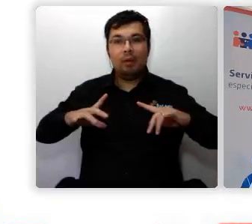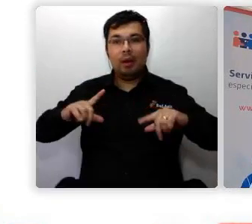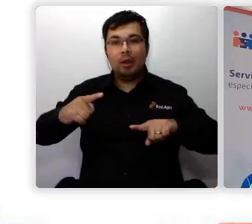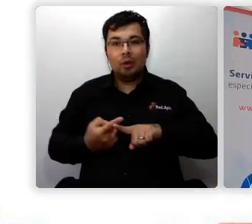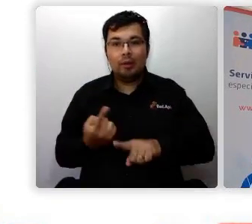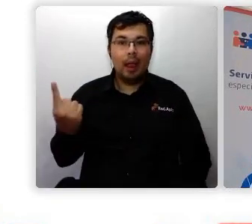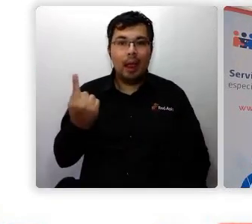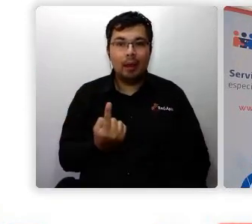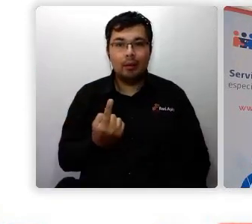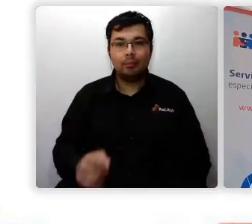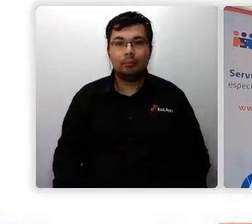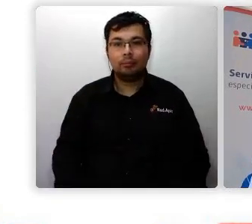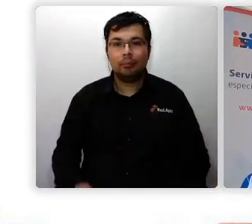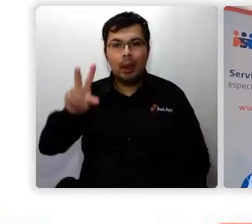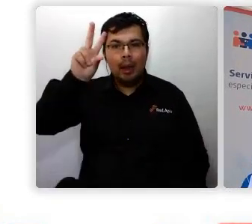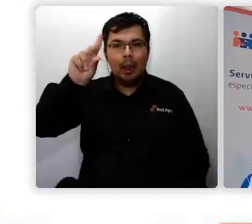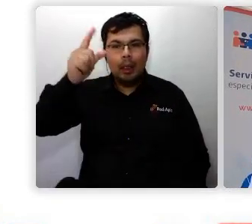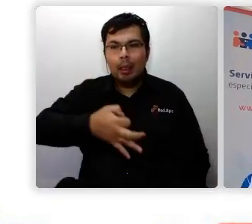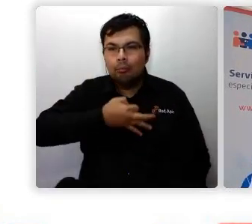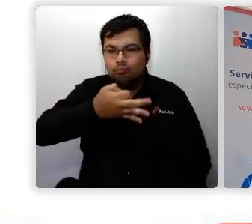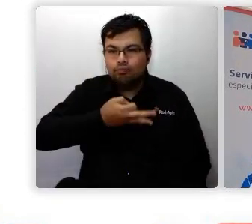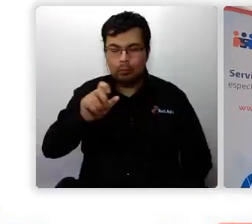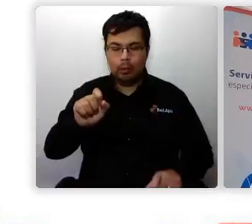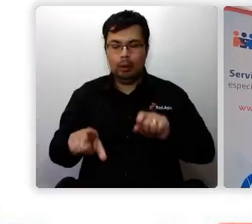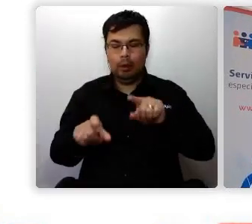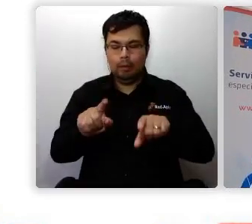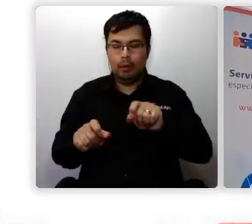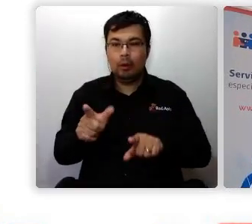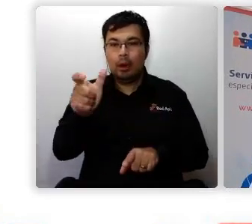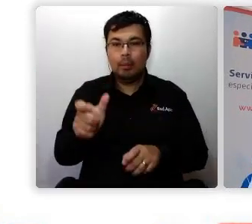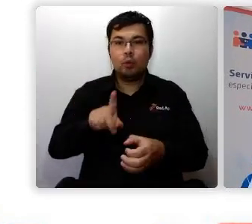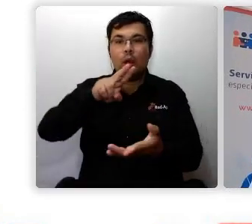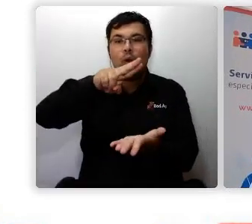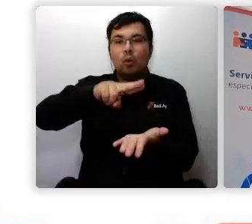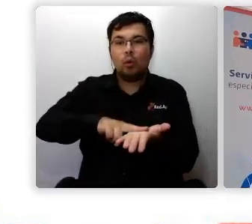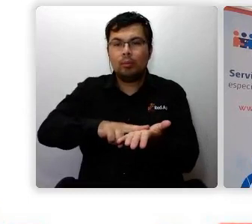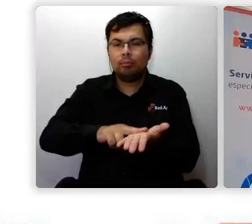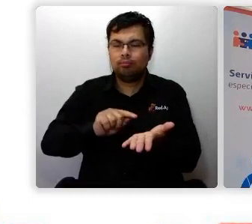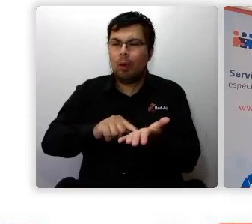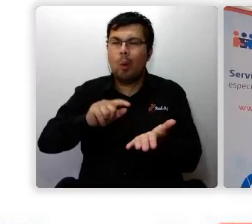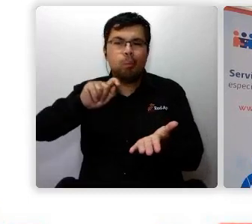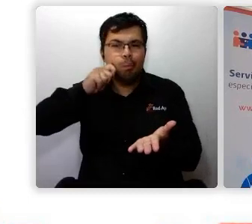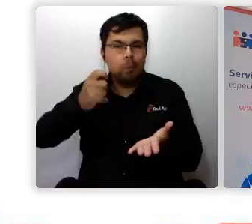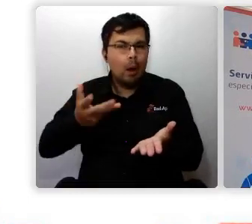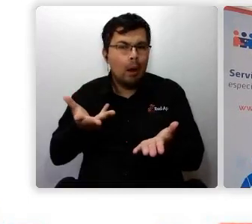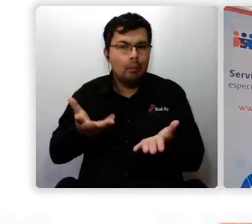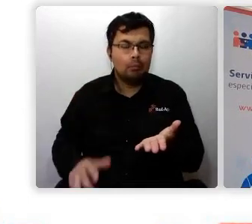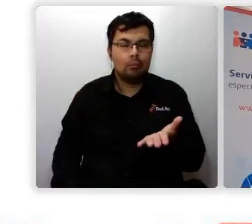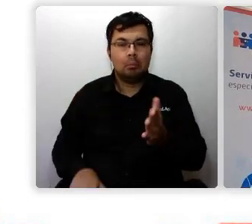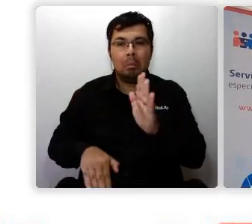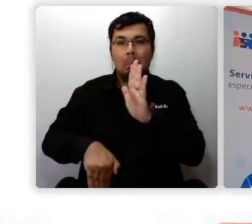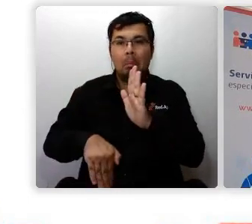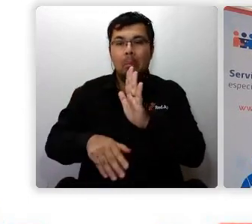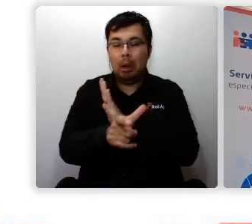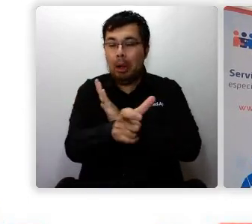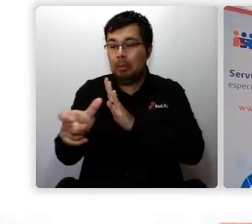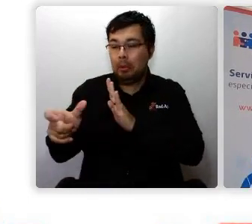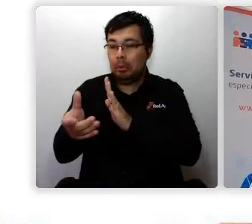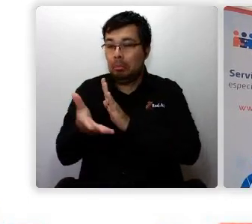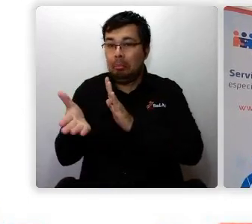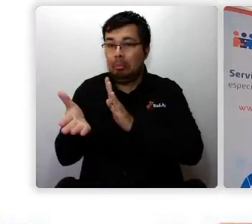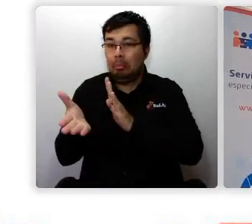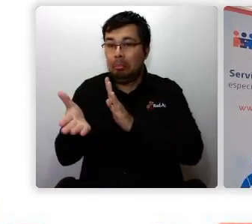idea es contarles qué es la Defensoría del Contribuyente. Porque la gran mayoría de la gente no tiene idea